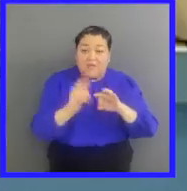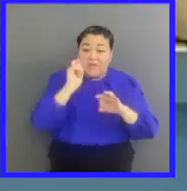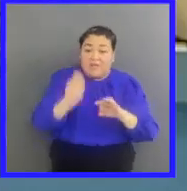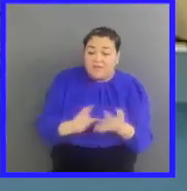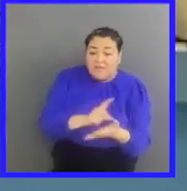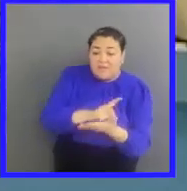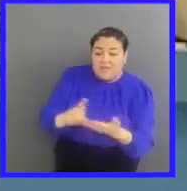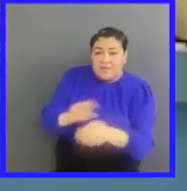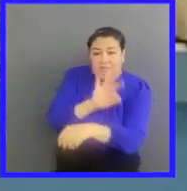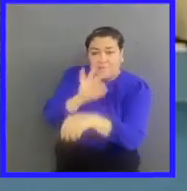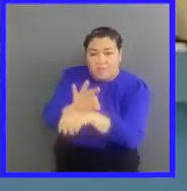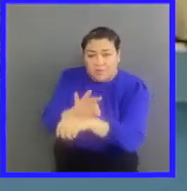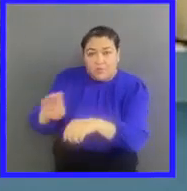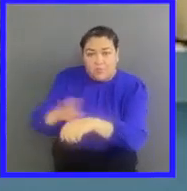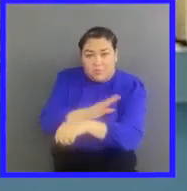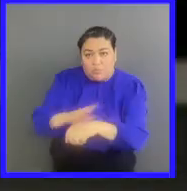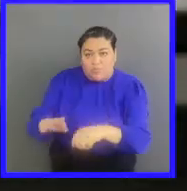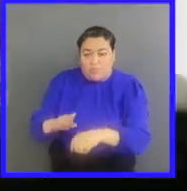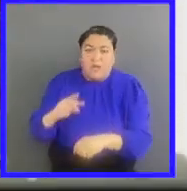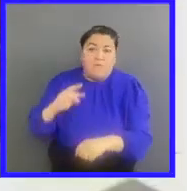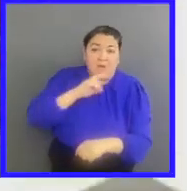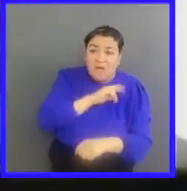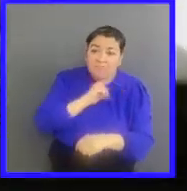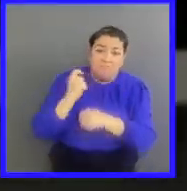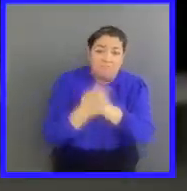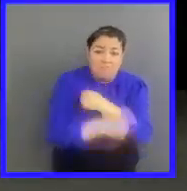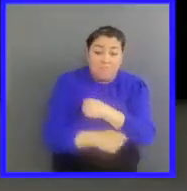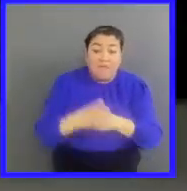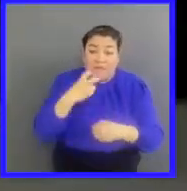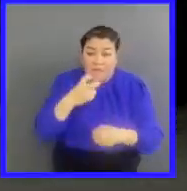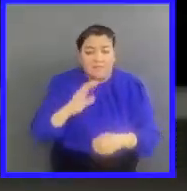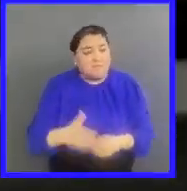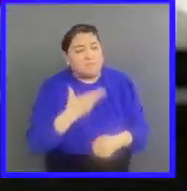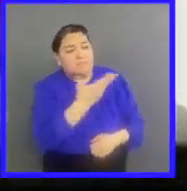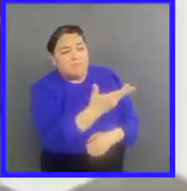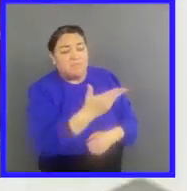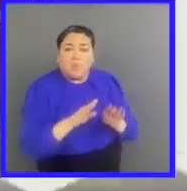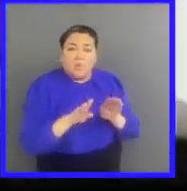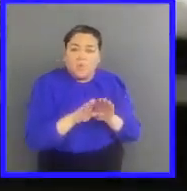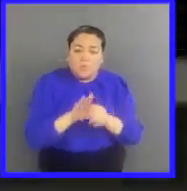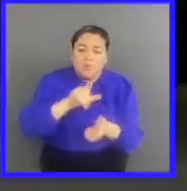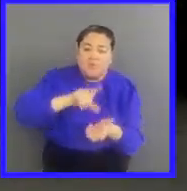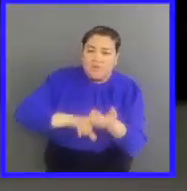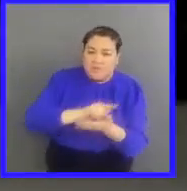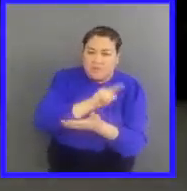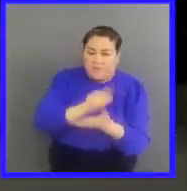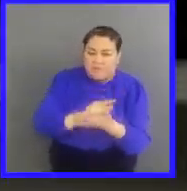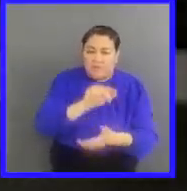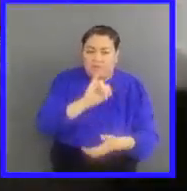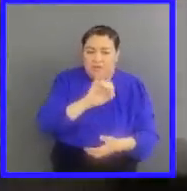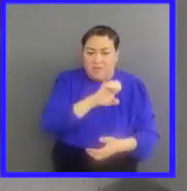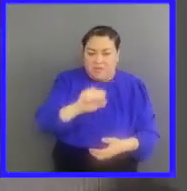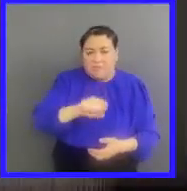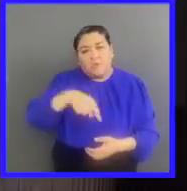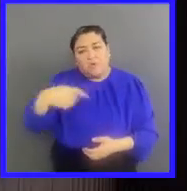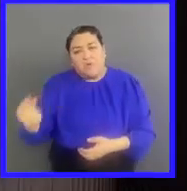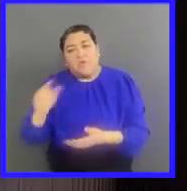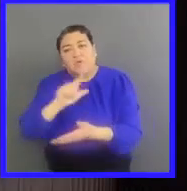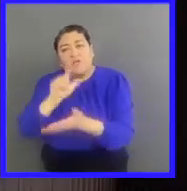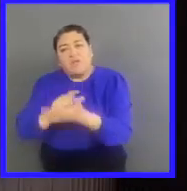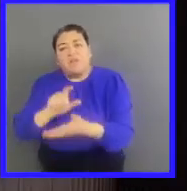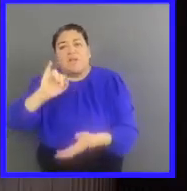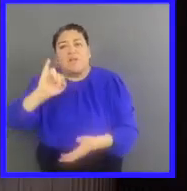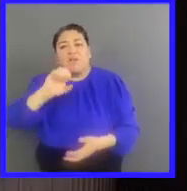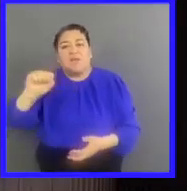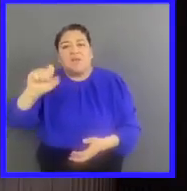en automático y que los podemos encontrar tanto en la ley del IMSS como en la ley del ISSSTE. Para